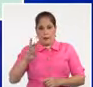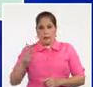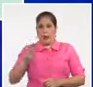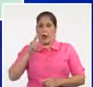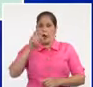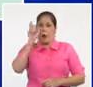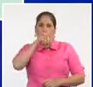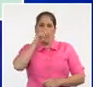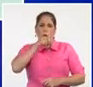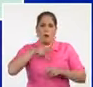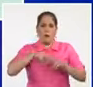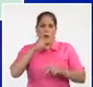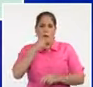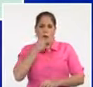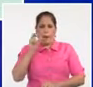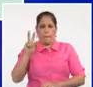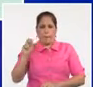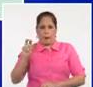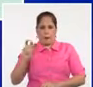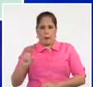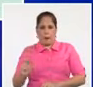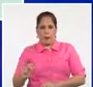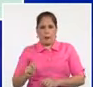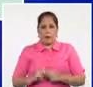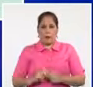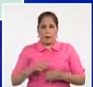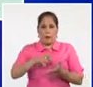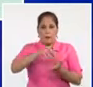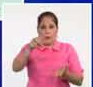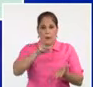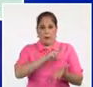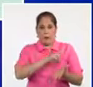Habana Vieja 20 cada uno, Plaza de la